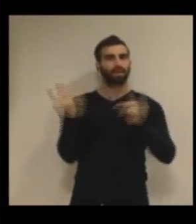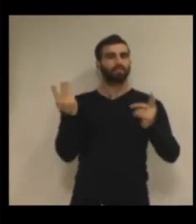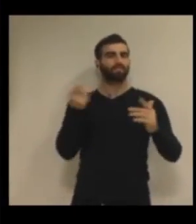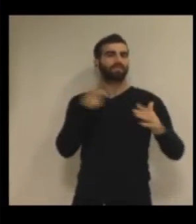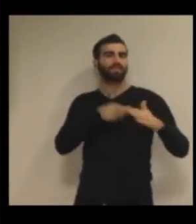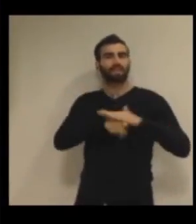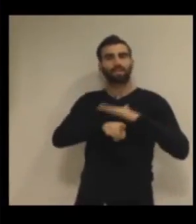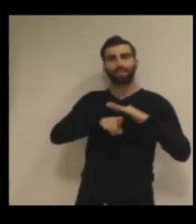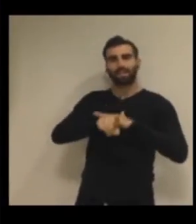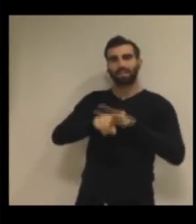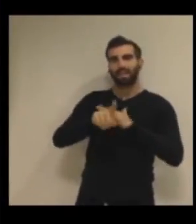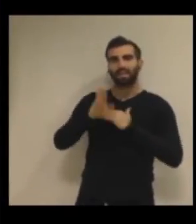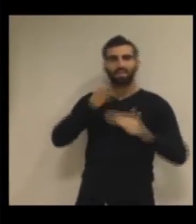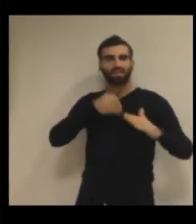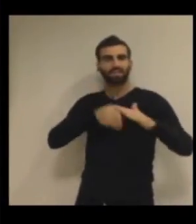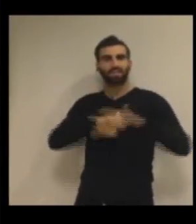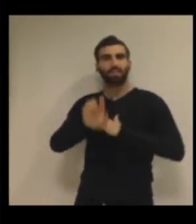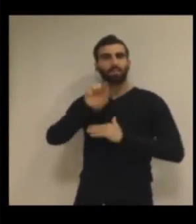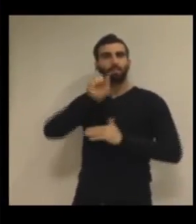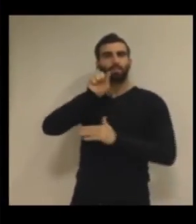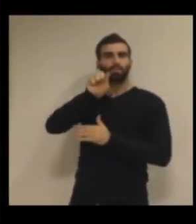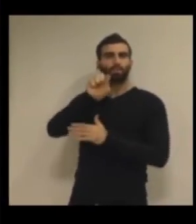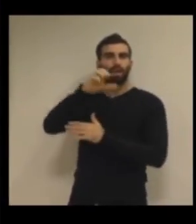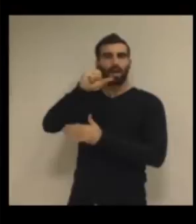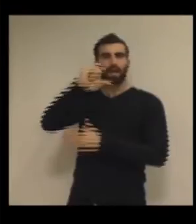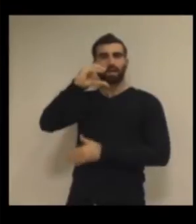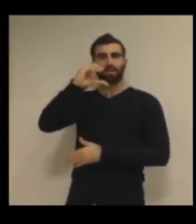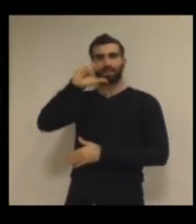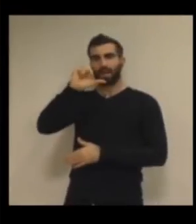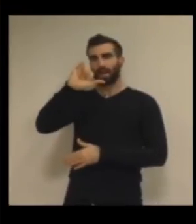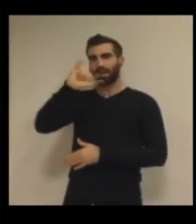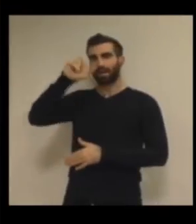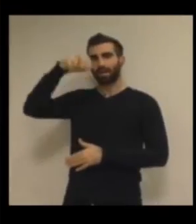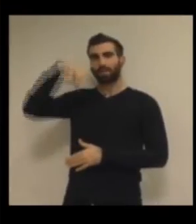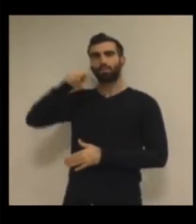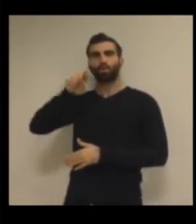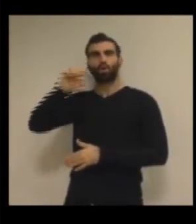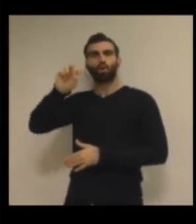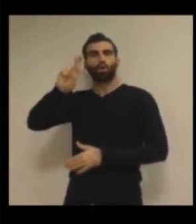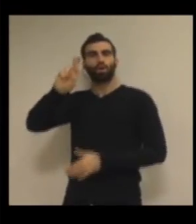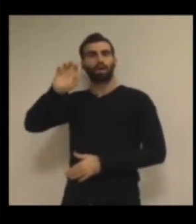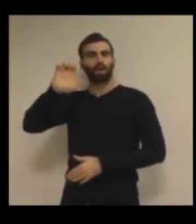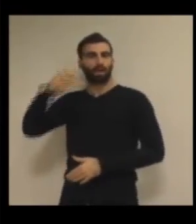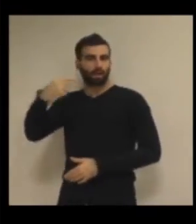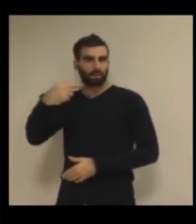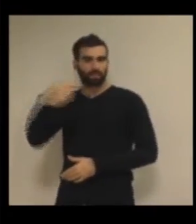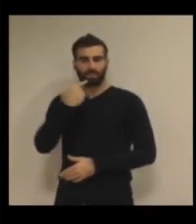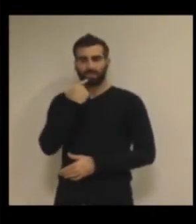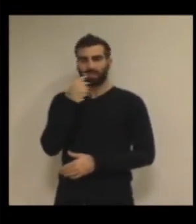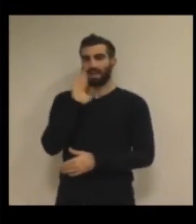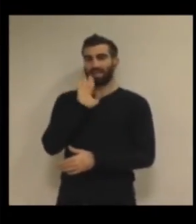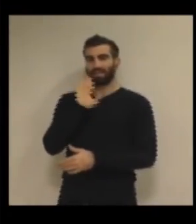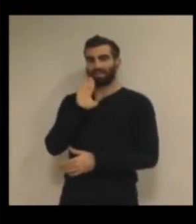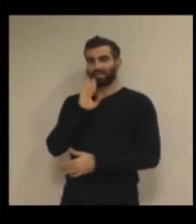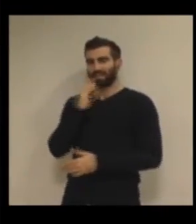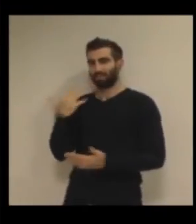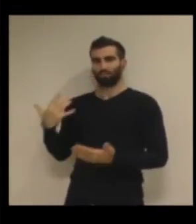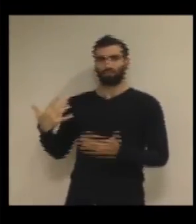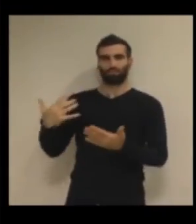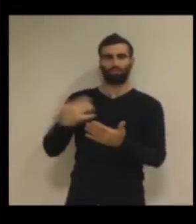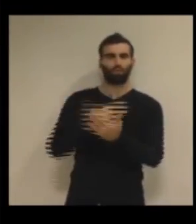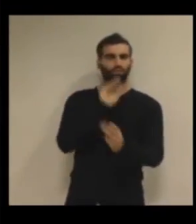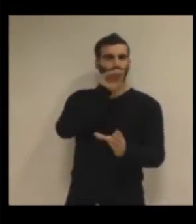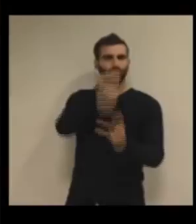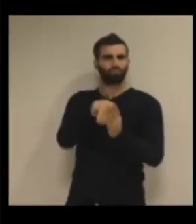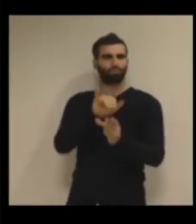trámitesaccesibles.aspain.org. Entonces, toda esta información que hemos venido contando toda la mañana la vamos a encontrar ahí. Y bueno,